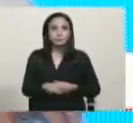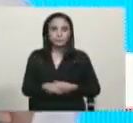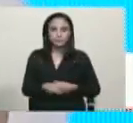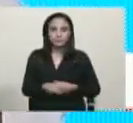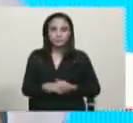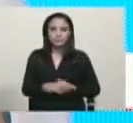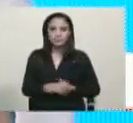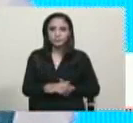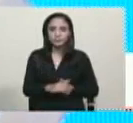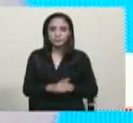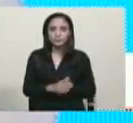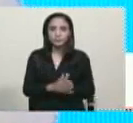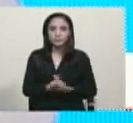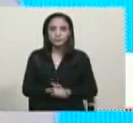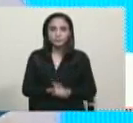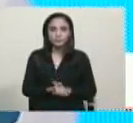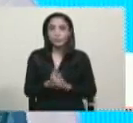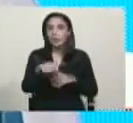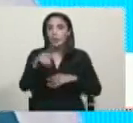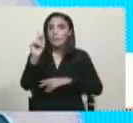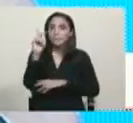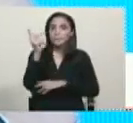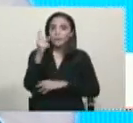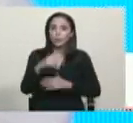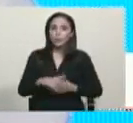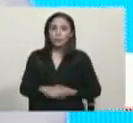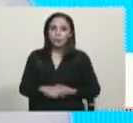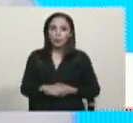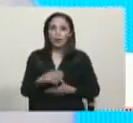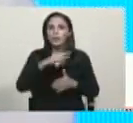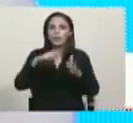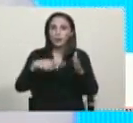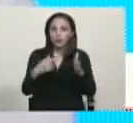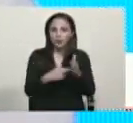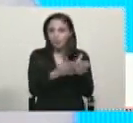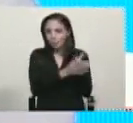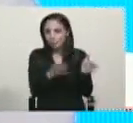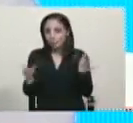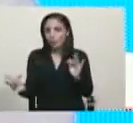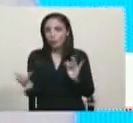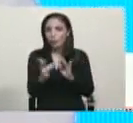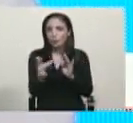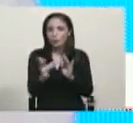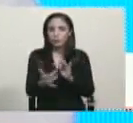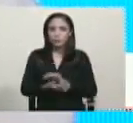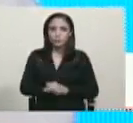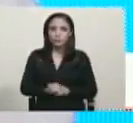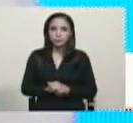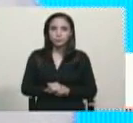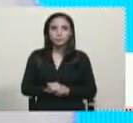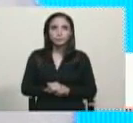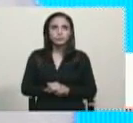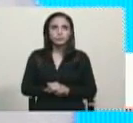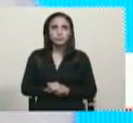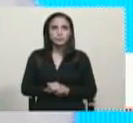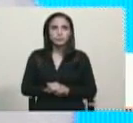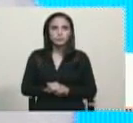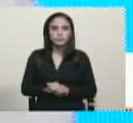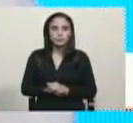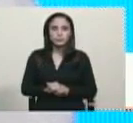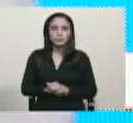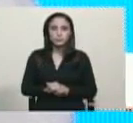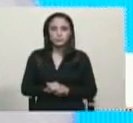directamente de la parroquia El Recreo, en Sarría, vamos directamente a